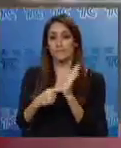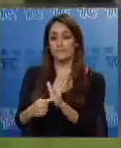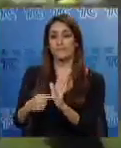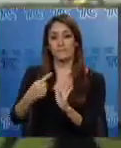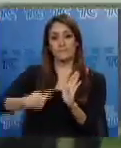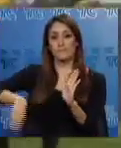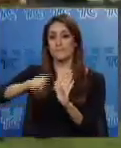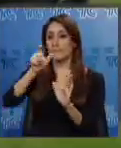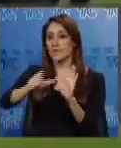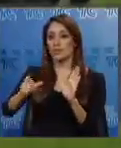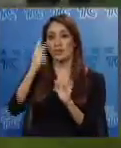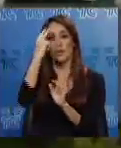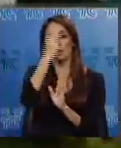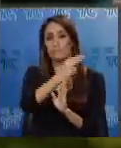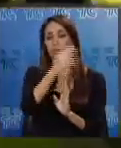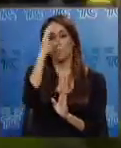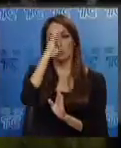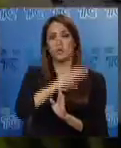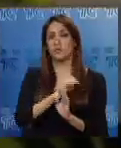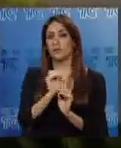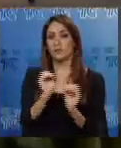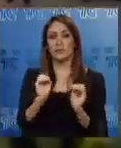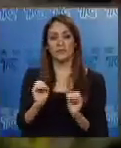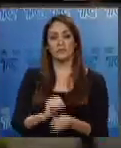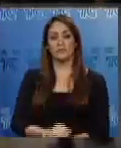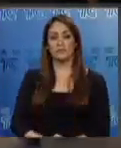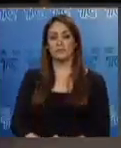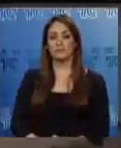integridad de los agentes policiales al cofre tc televisión